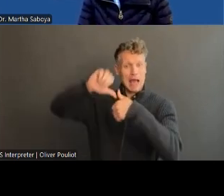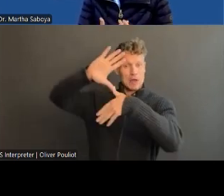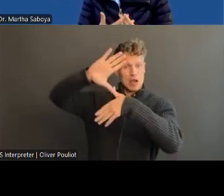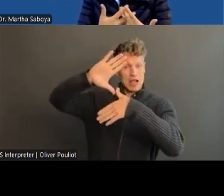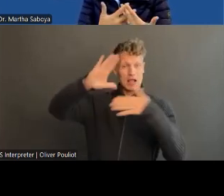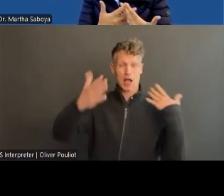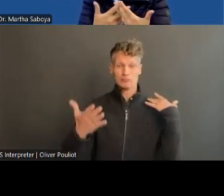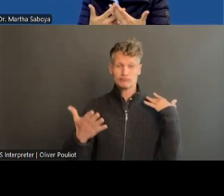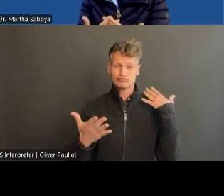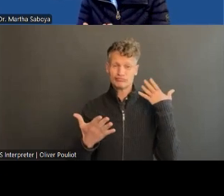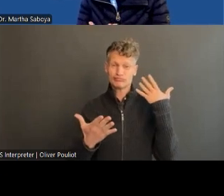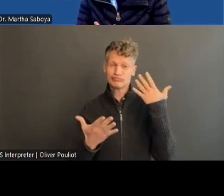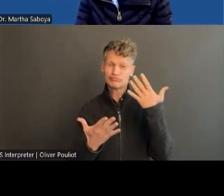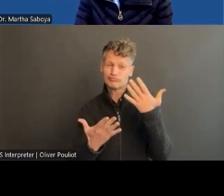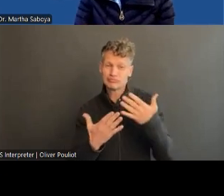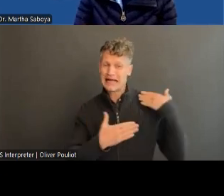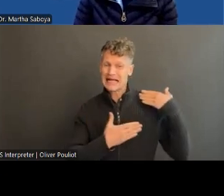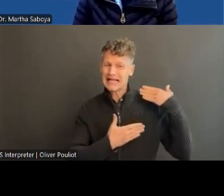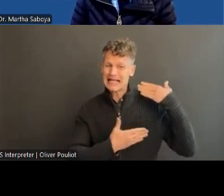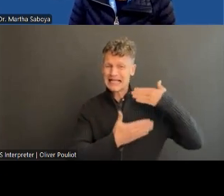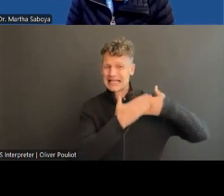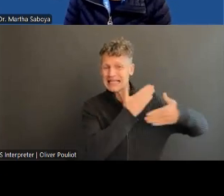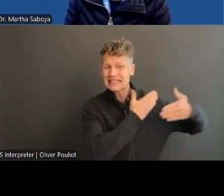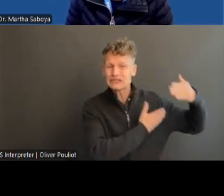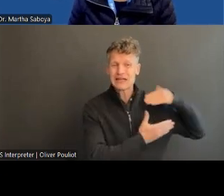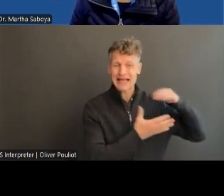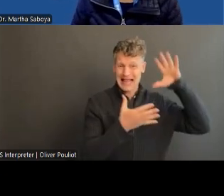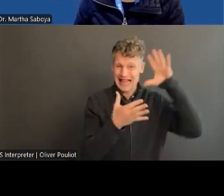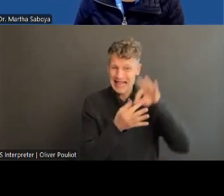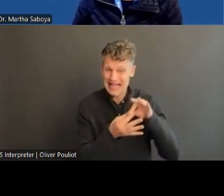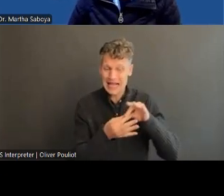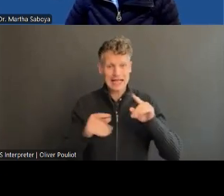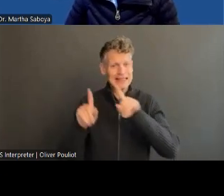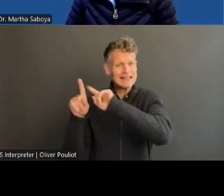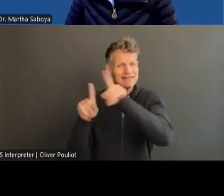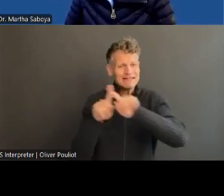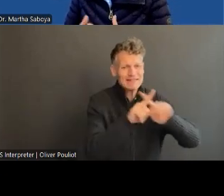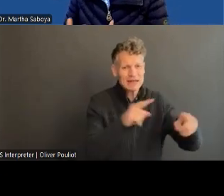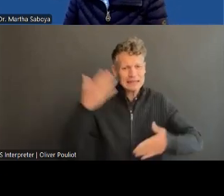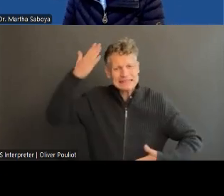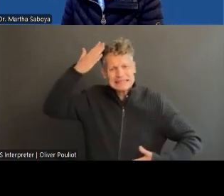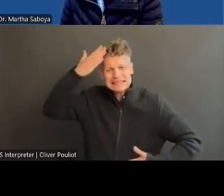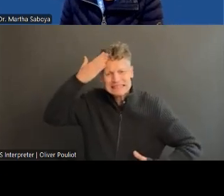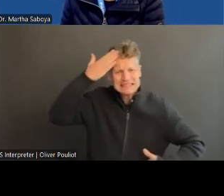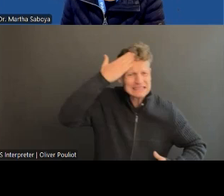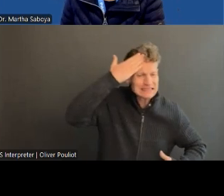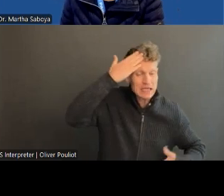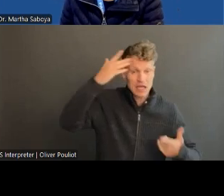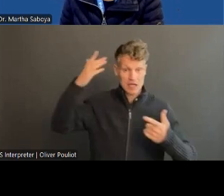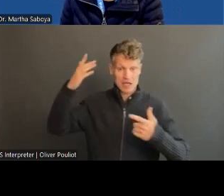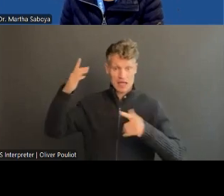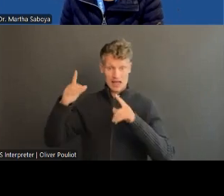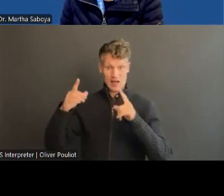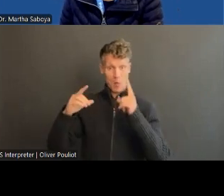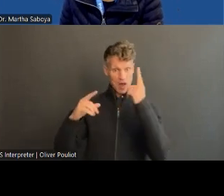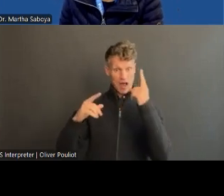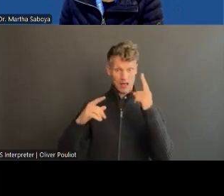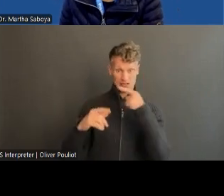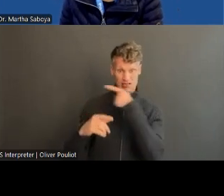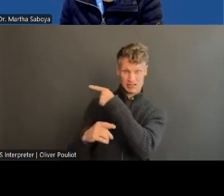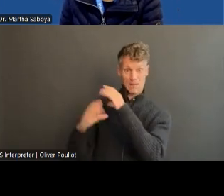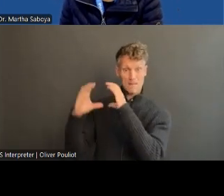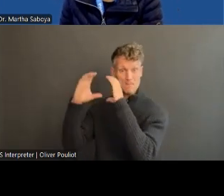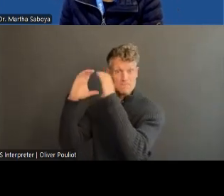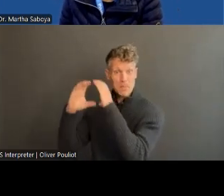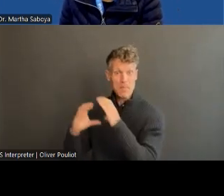de las Américas en la eliminación de las enfermedades. Es una de las burbujas en esta imagen